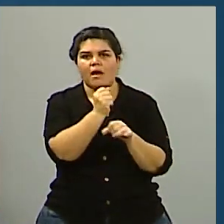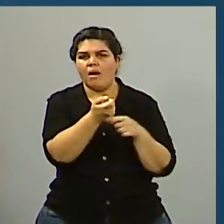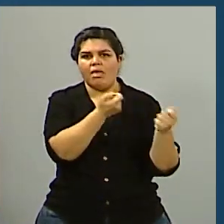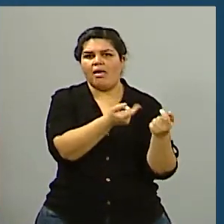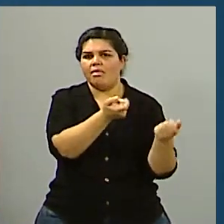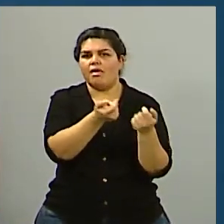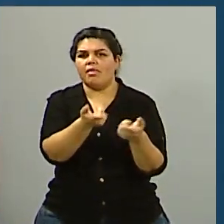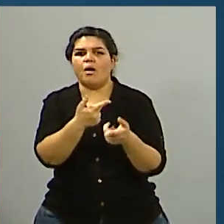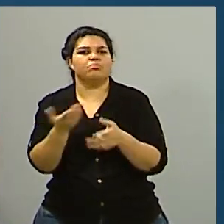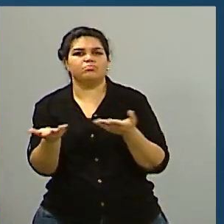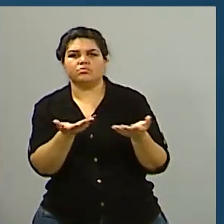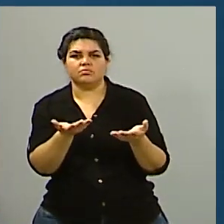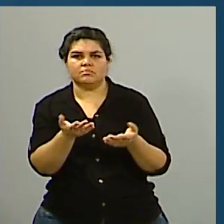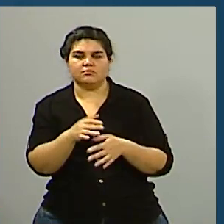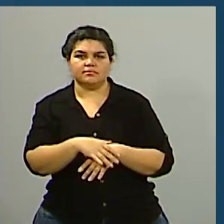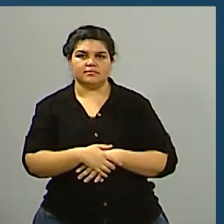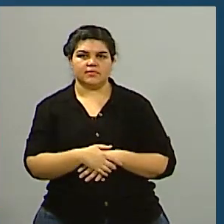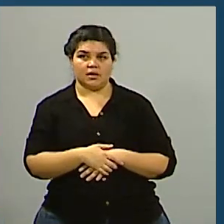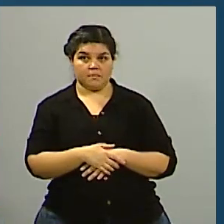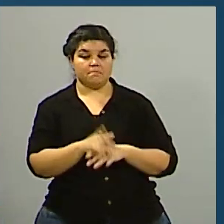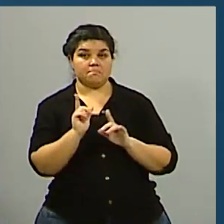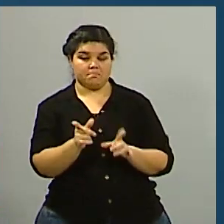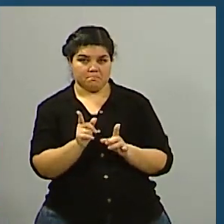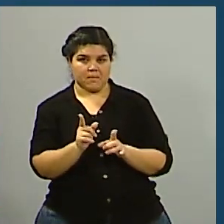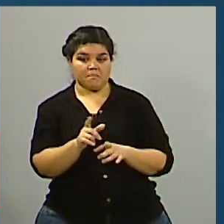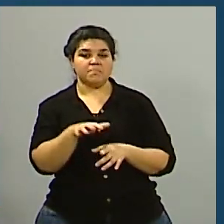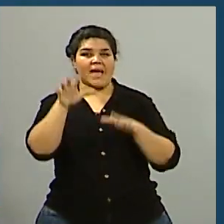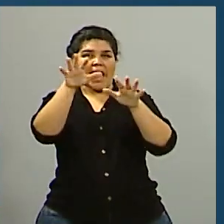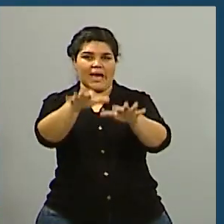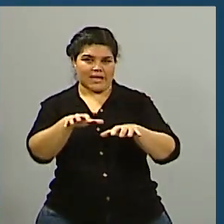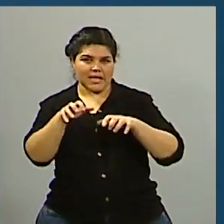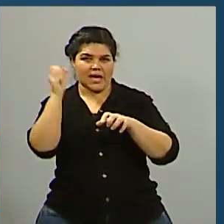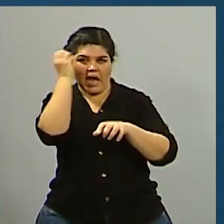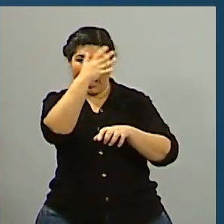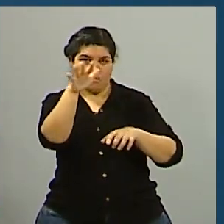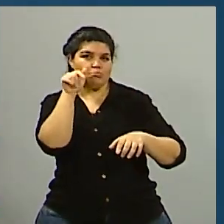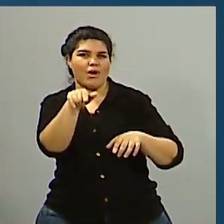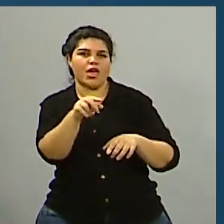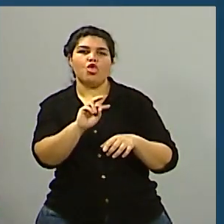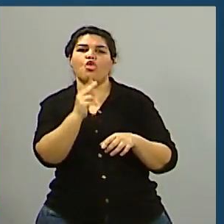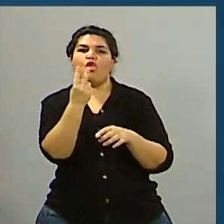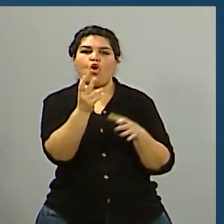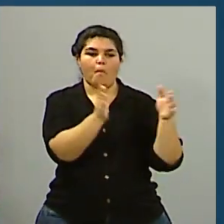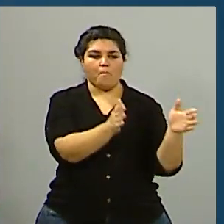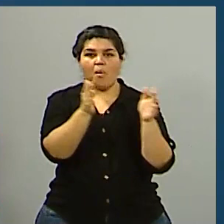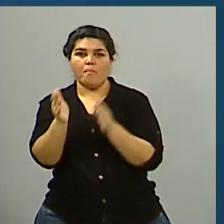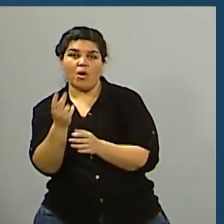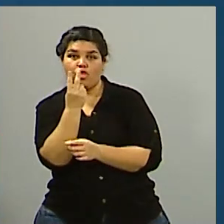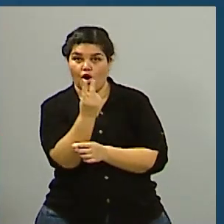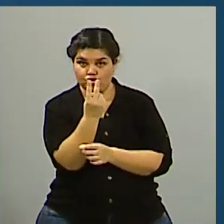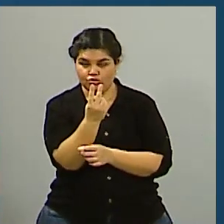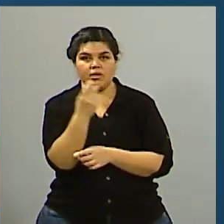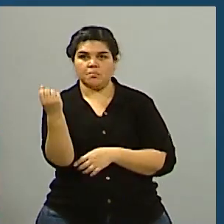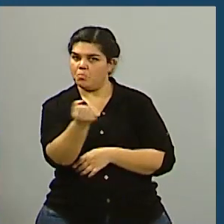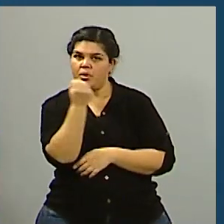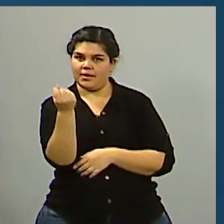Bueno, el sector tiene dos momentos importantes que demanda obra adicional, digamos, a la que